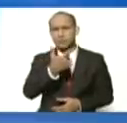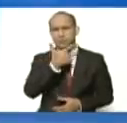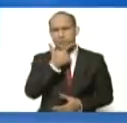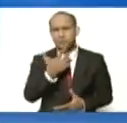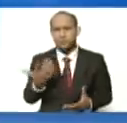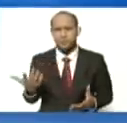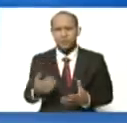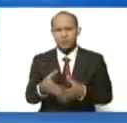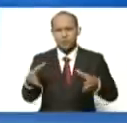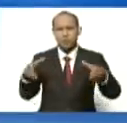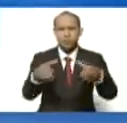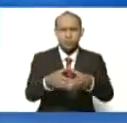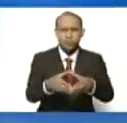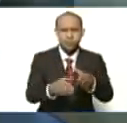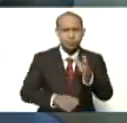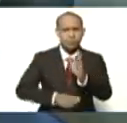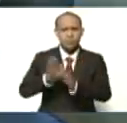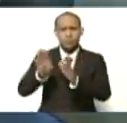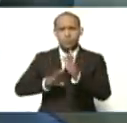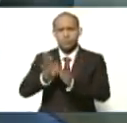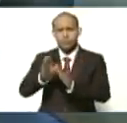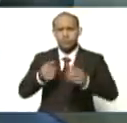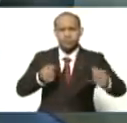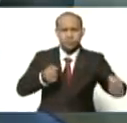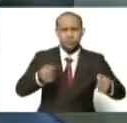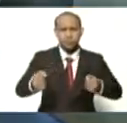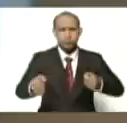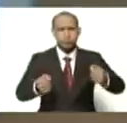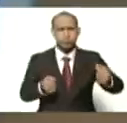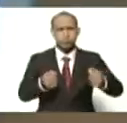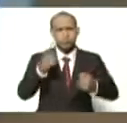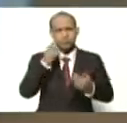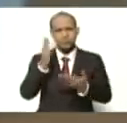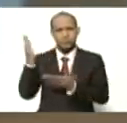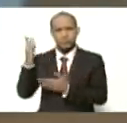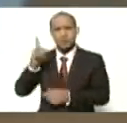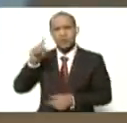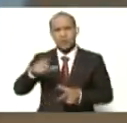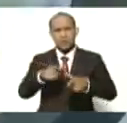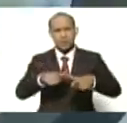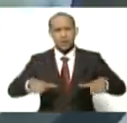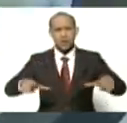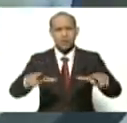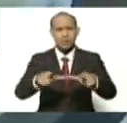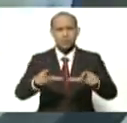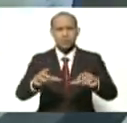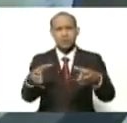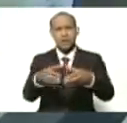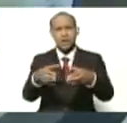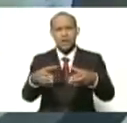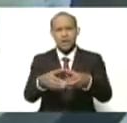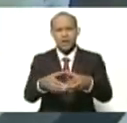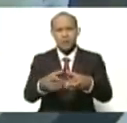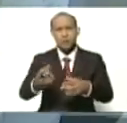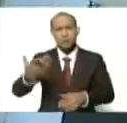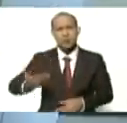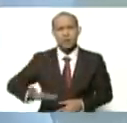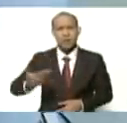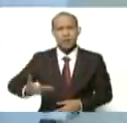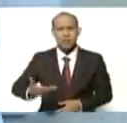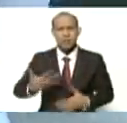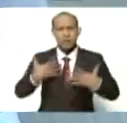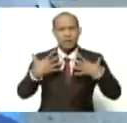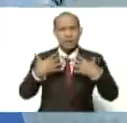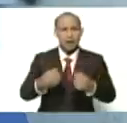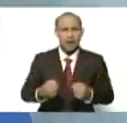equipo para la gimnasia terapéutica y también tenemos un equipo que es muy importante para el área de la